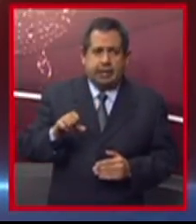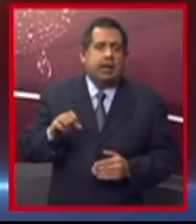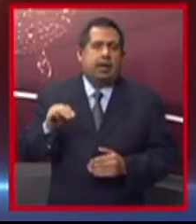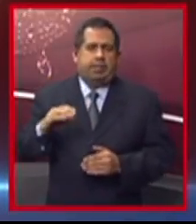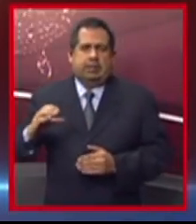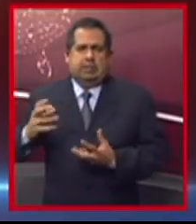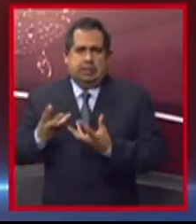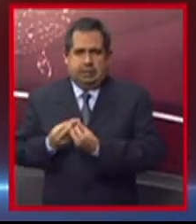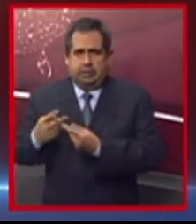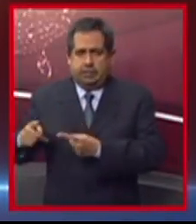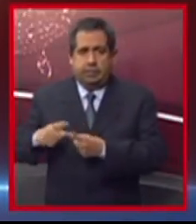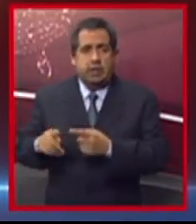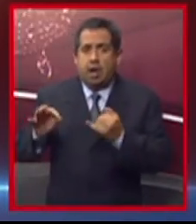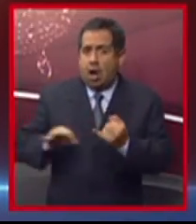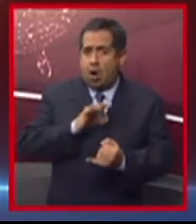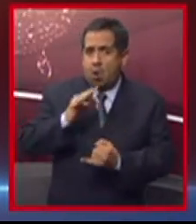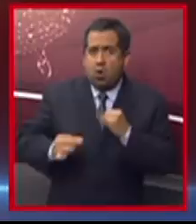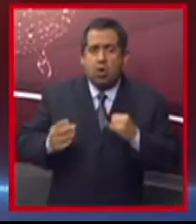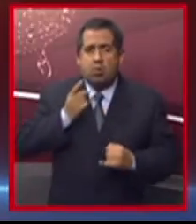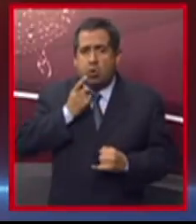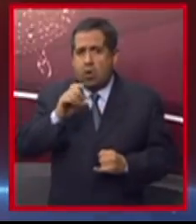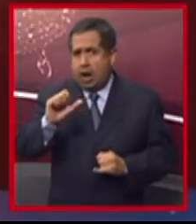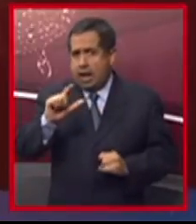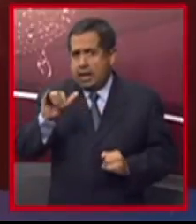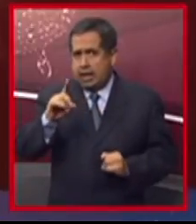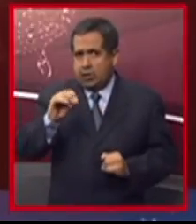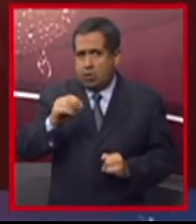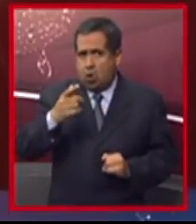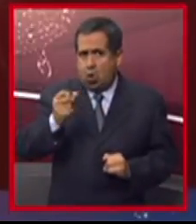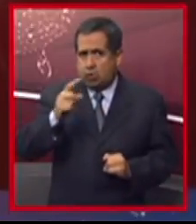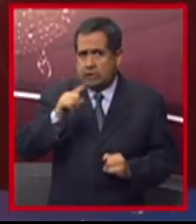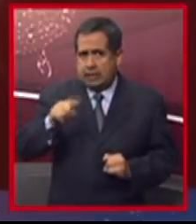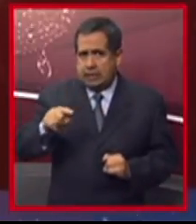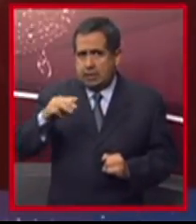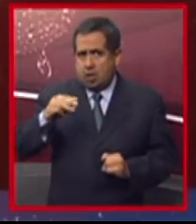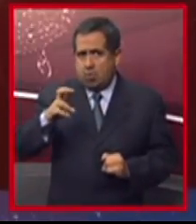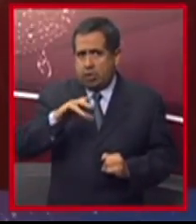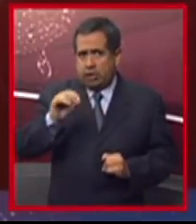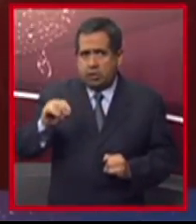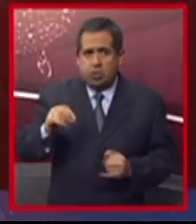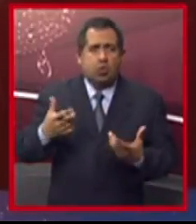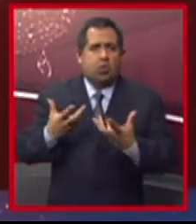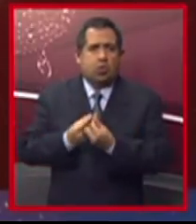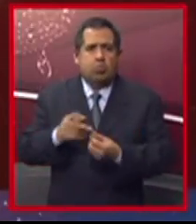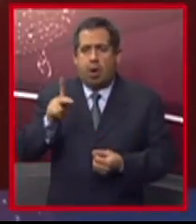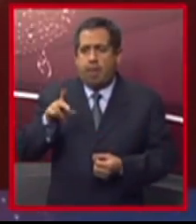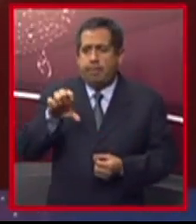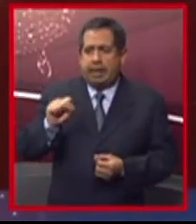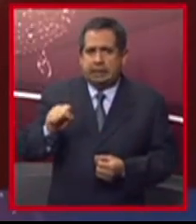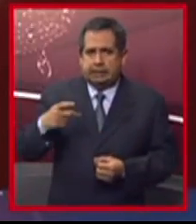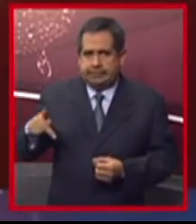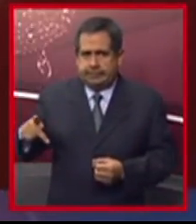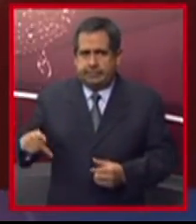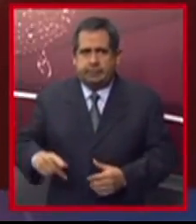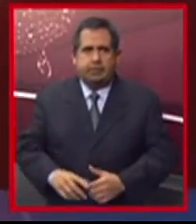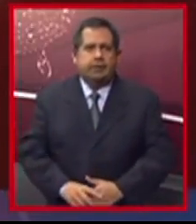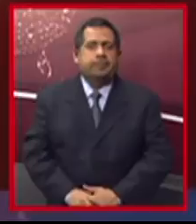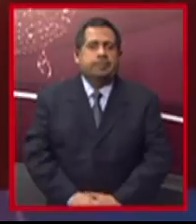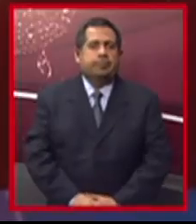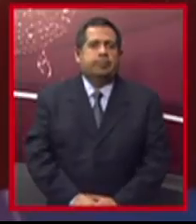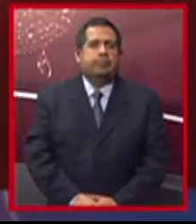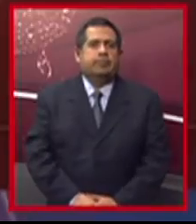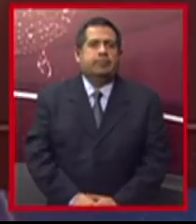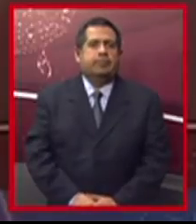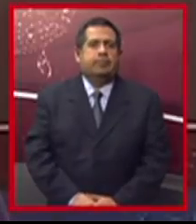Ciudadano, y finalmente el diputado Alejandro González Murillo del Partido Encuentro Social.